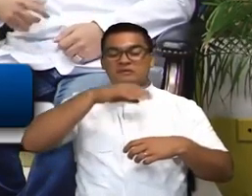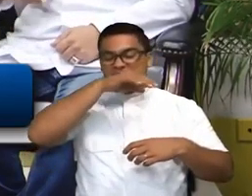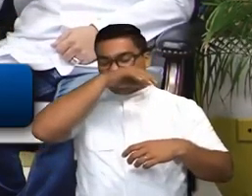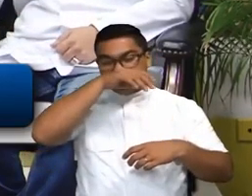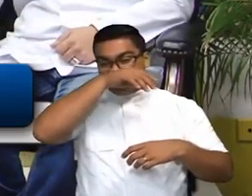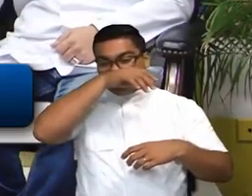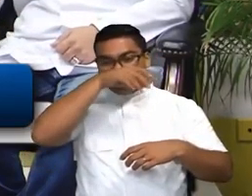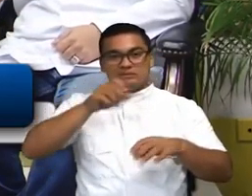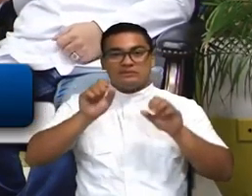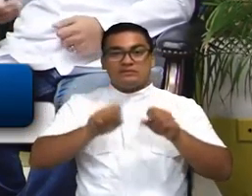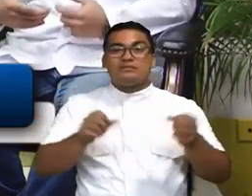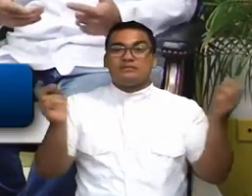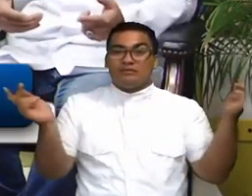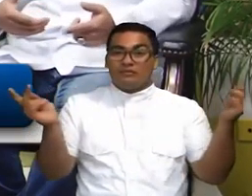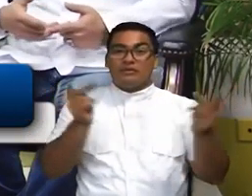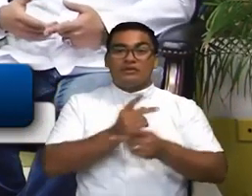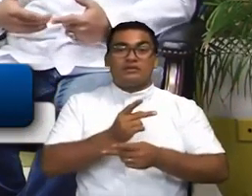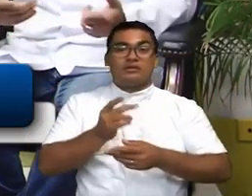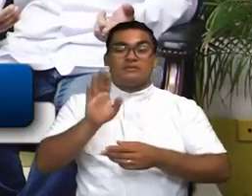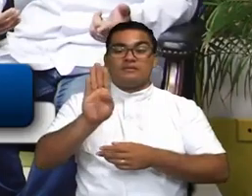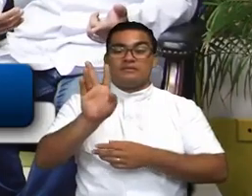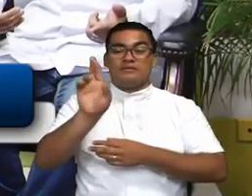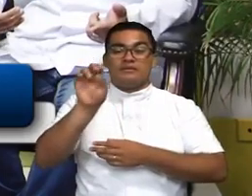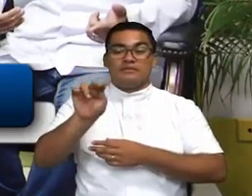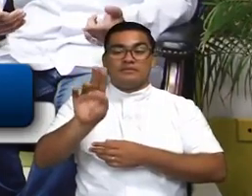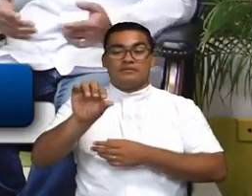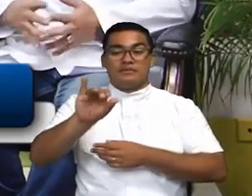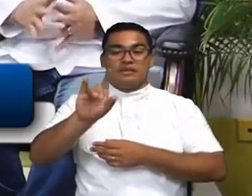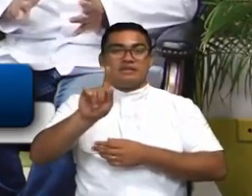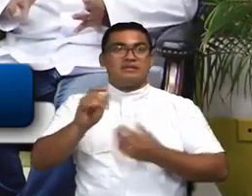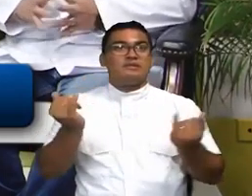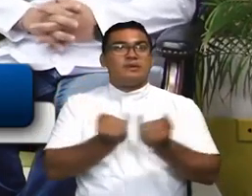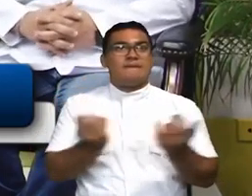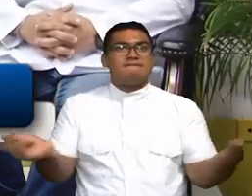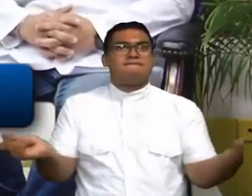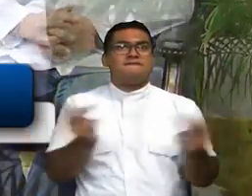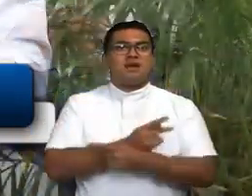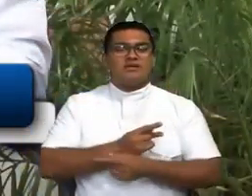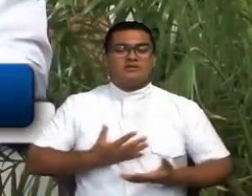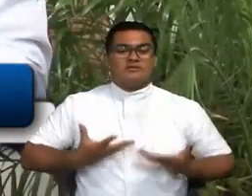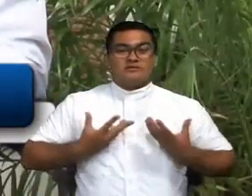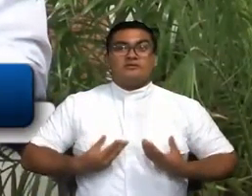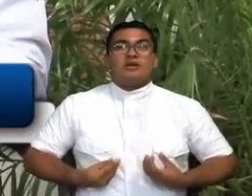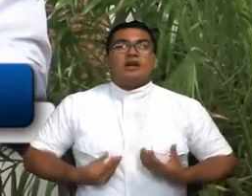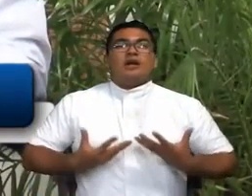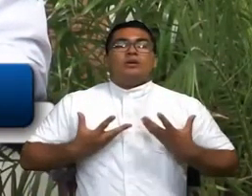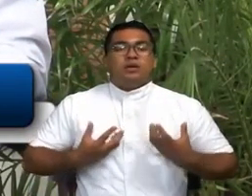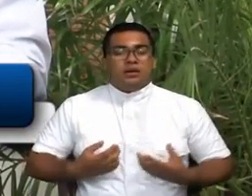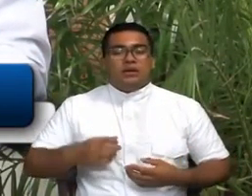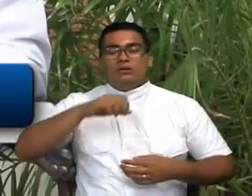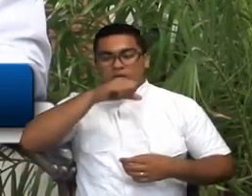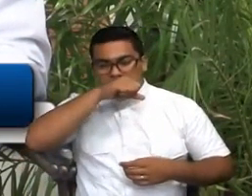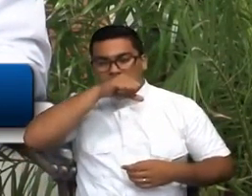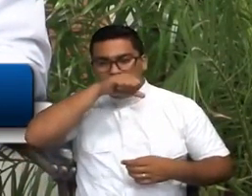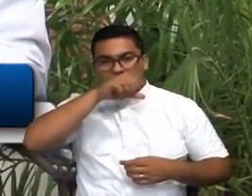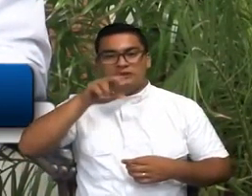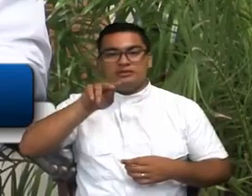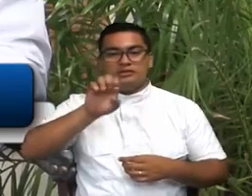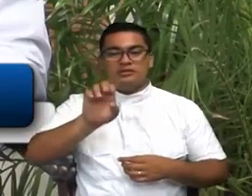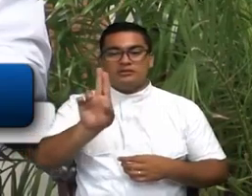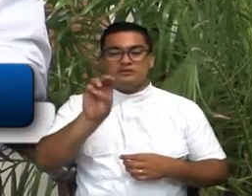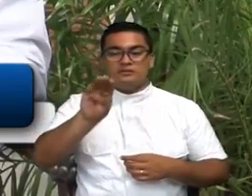hacer una bronquitis, de una bronquitis a una neumonía. Y cuando miramos, estamos en el servicio de emergencia. ¿Ya?